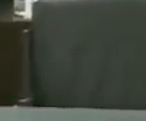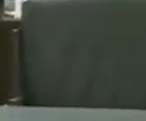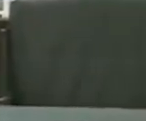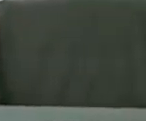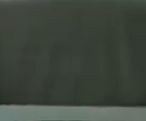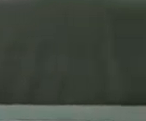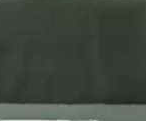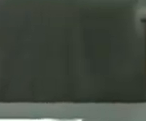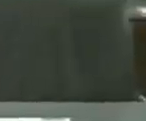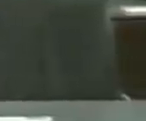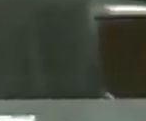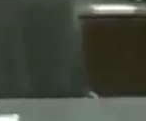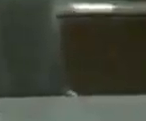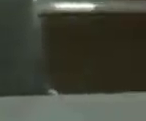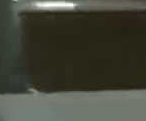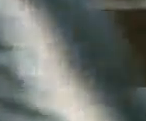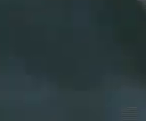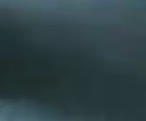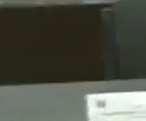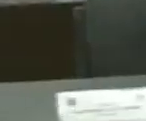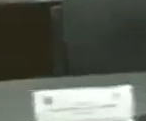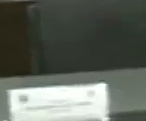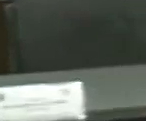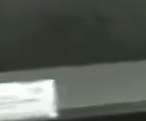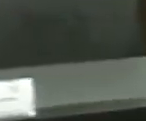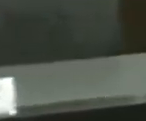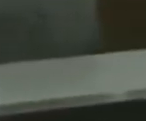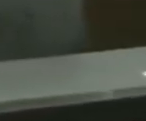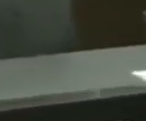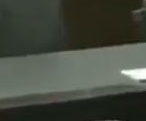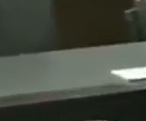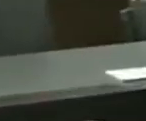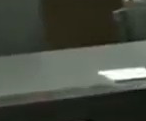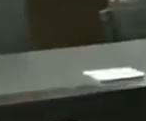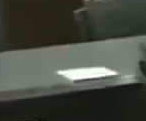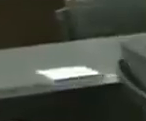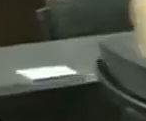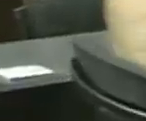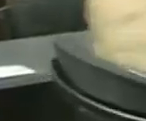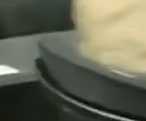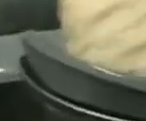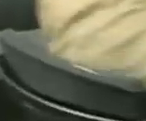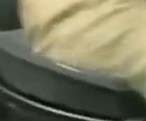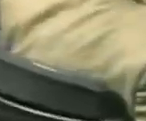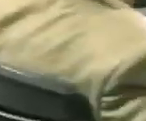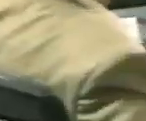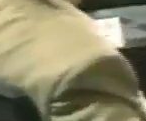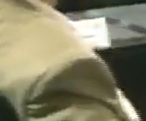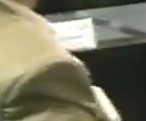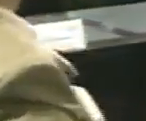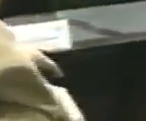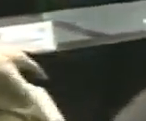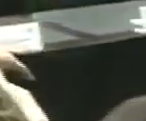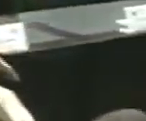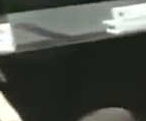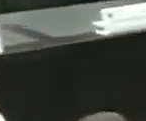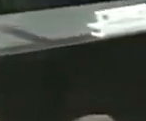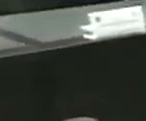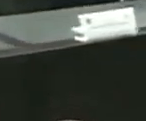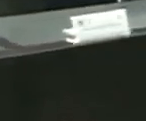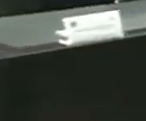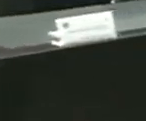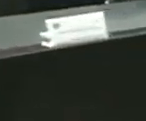cada jueves. Esta jornada que corresponde efectivamente a hoy jueves 4 de agosto de este año en curso 2022, ya Secretaría